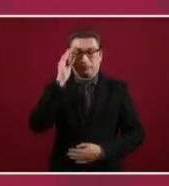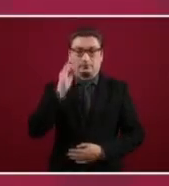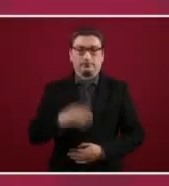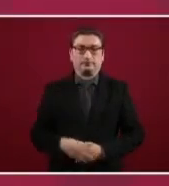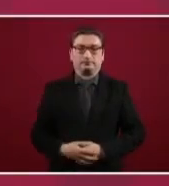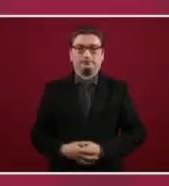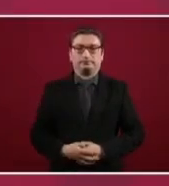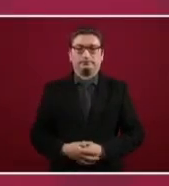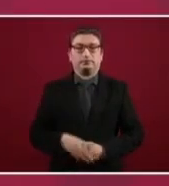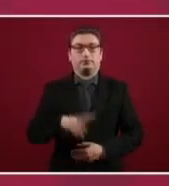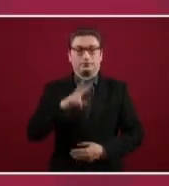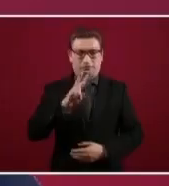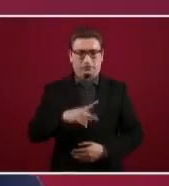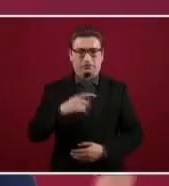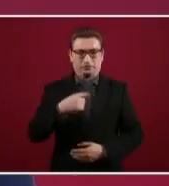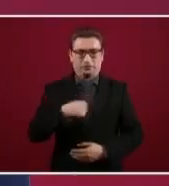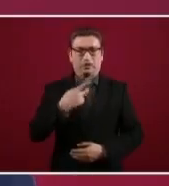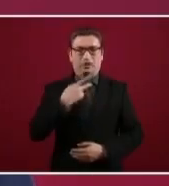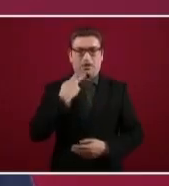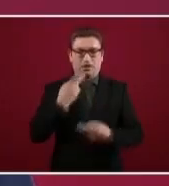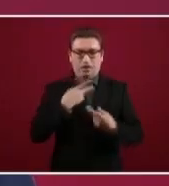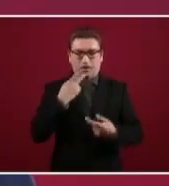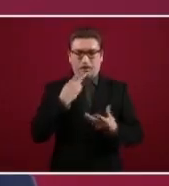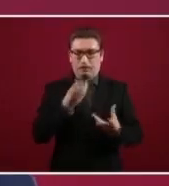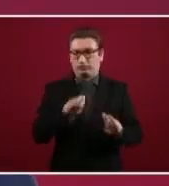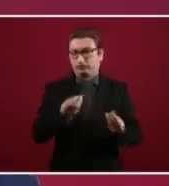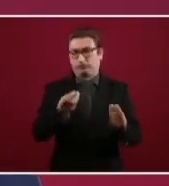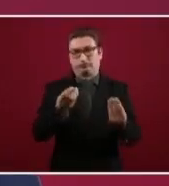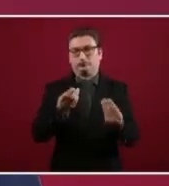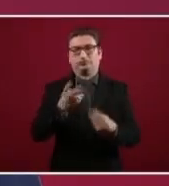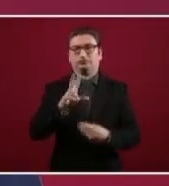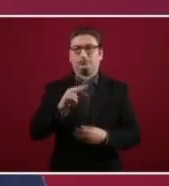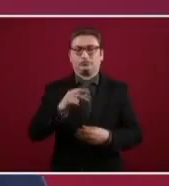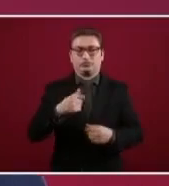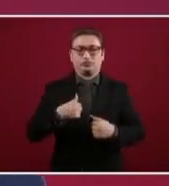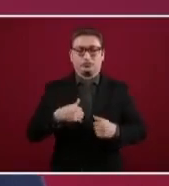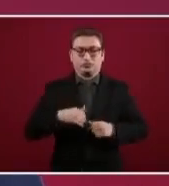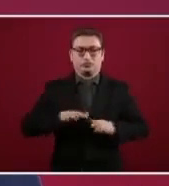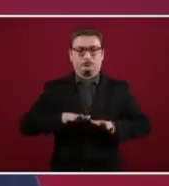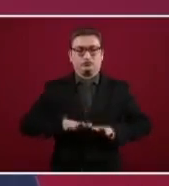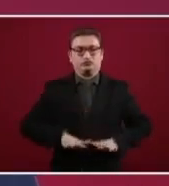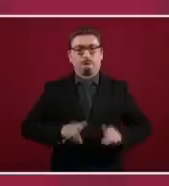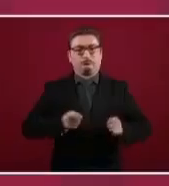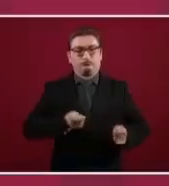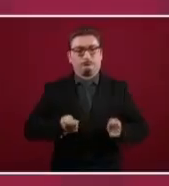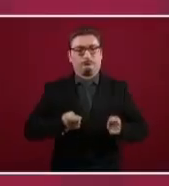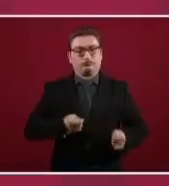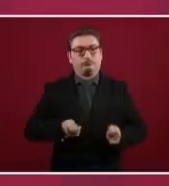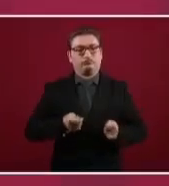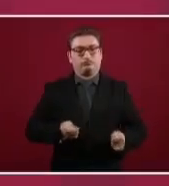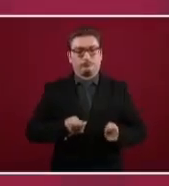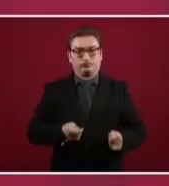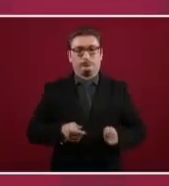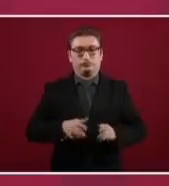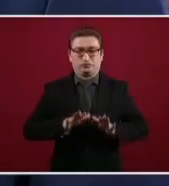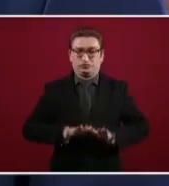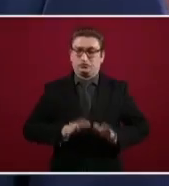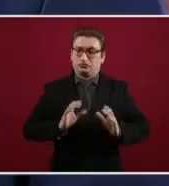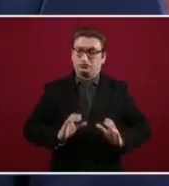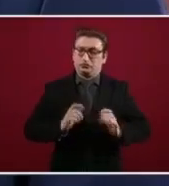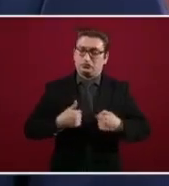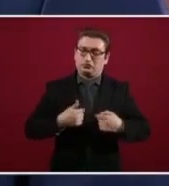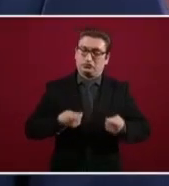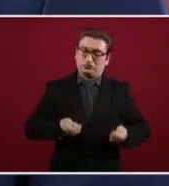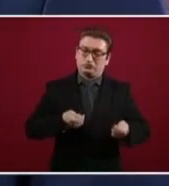que hablo demasiado no me autolimitó me modelo